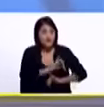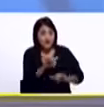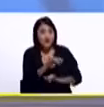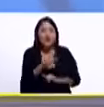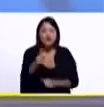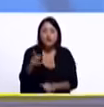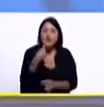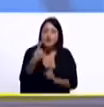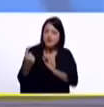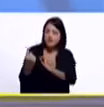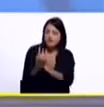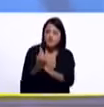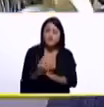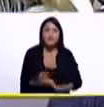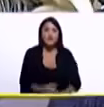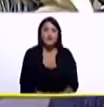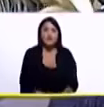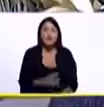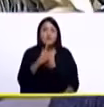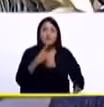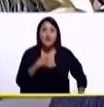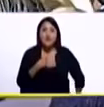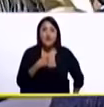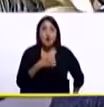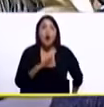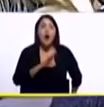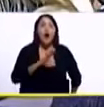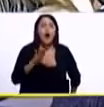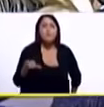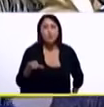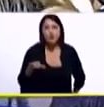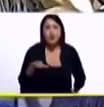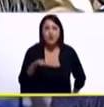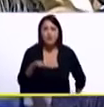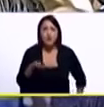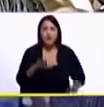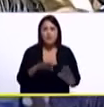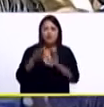y le dije, porque él me dijo que iba a apoyar firmemente